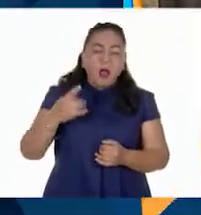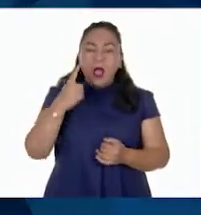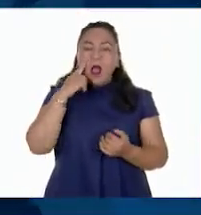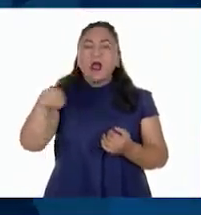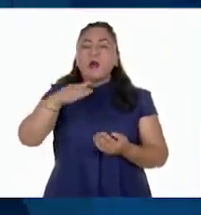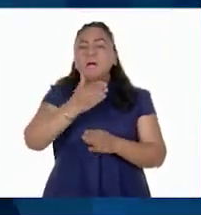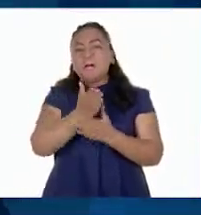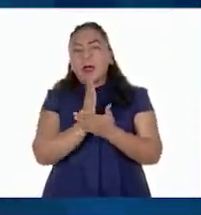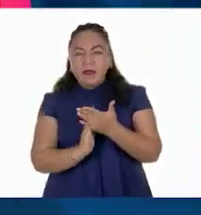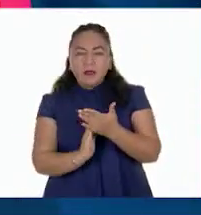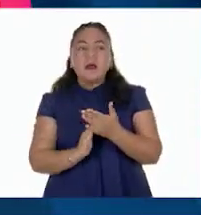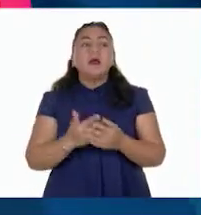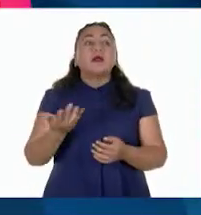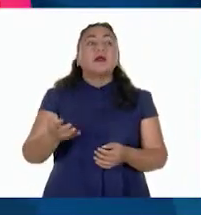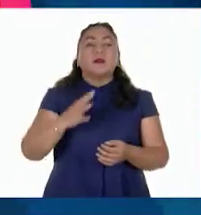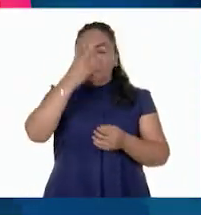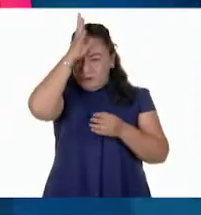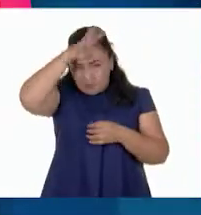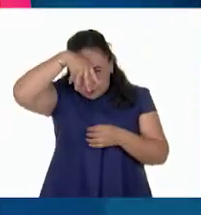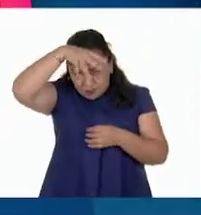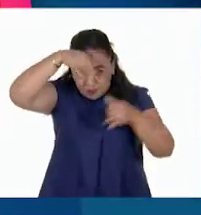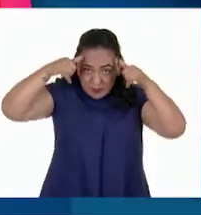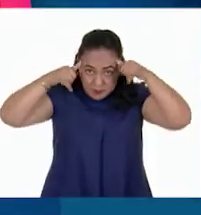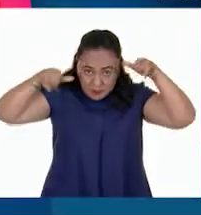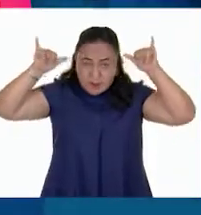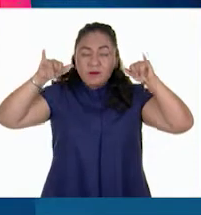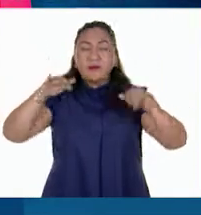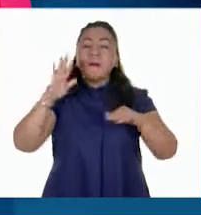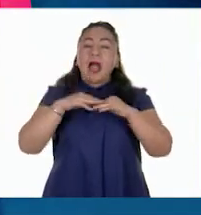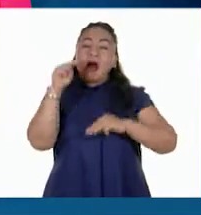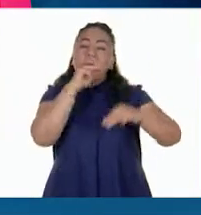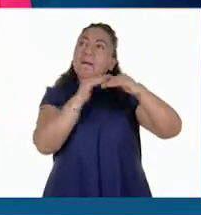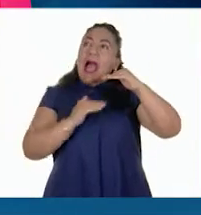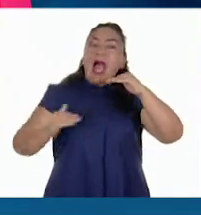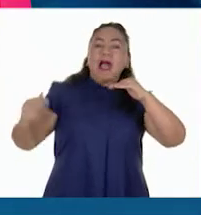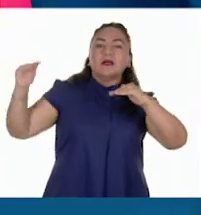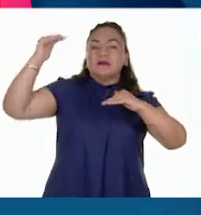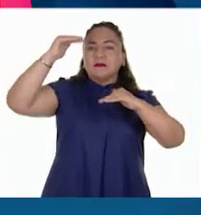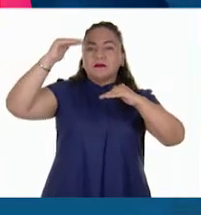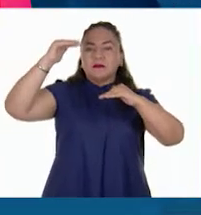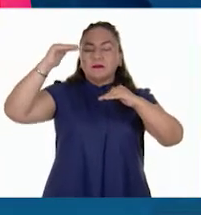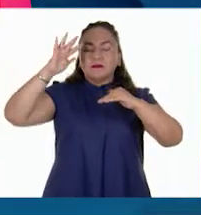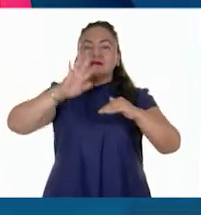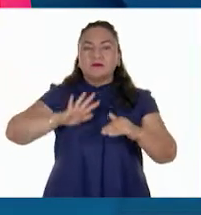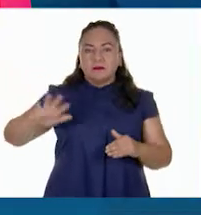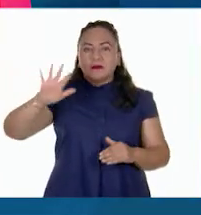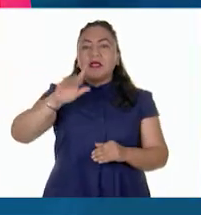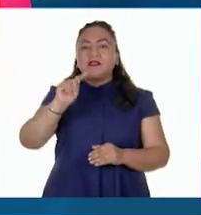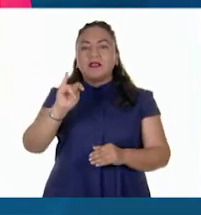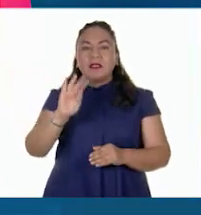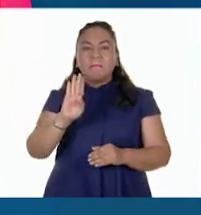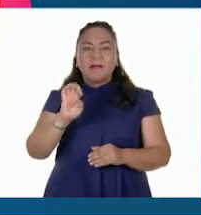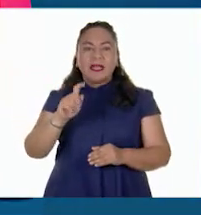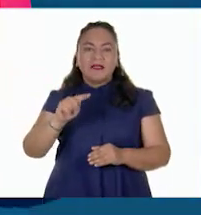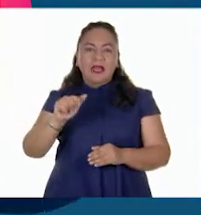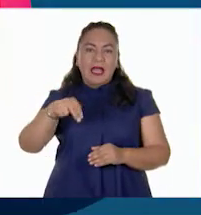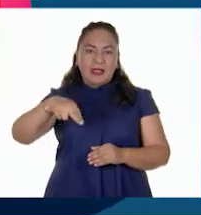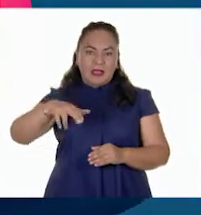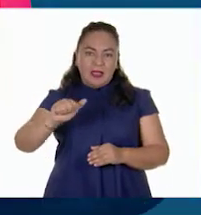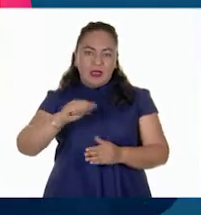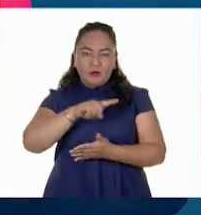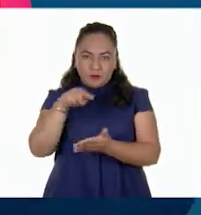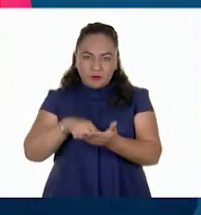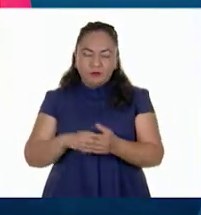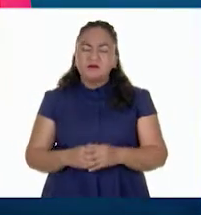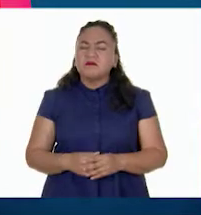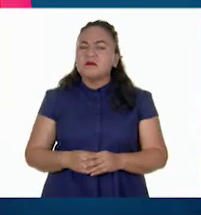y los yaks en las zonas de alta montaña como la meseta tibetana. Maestro, ¿cuáles